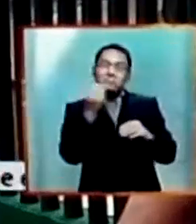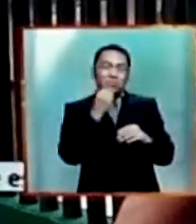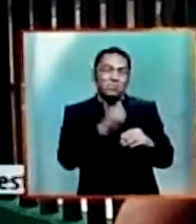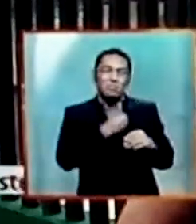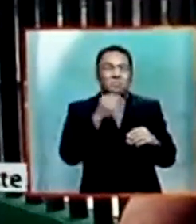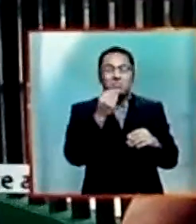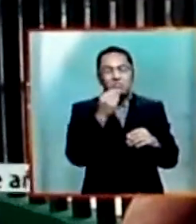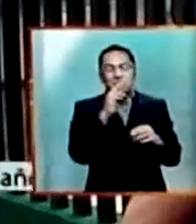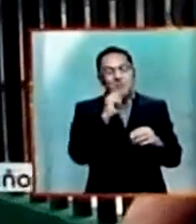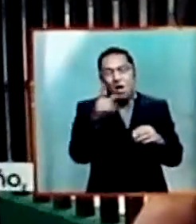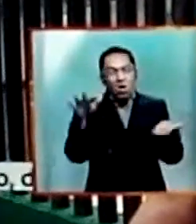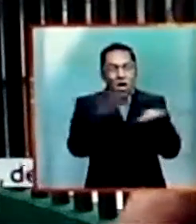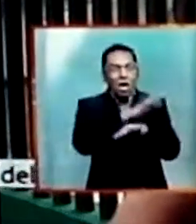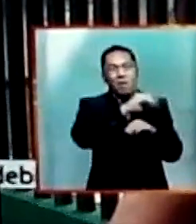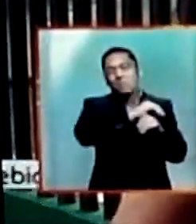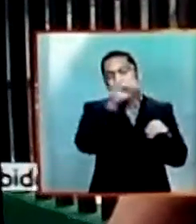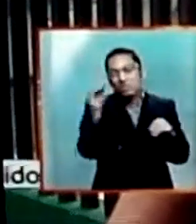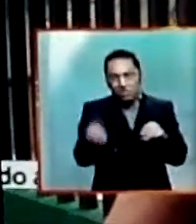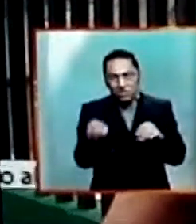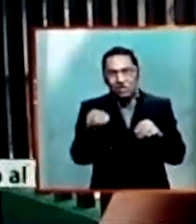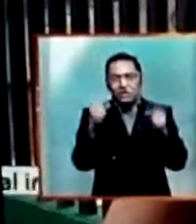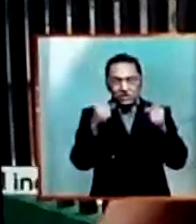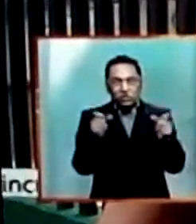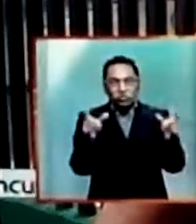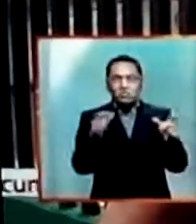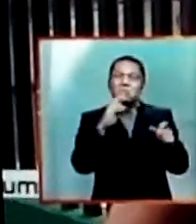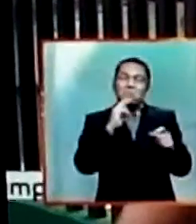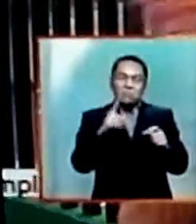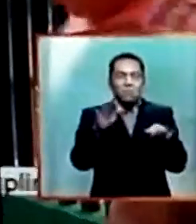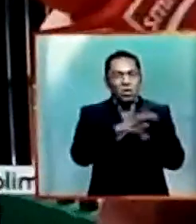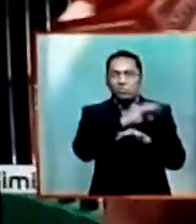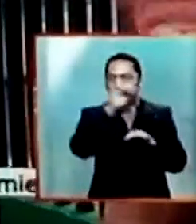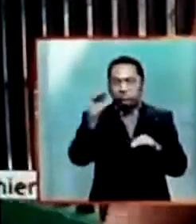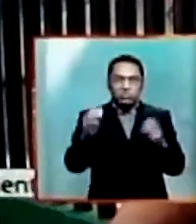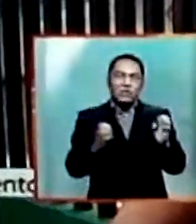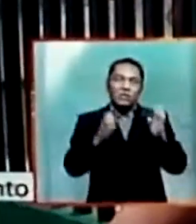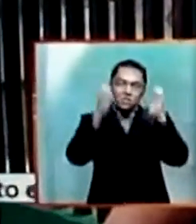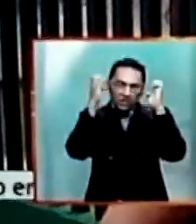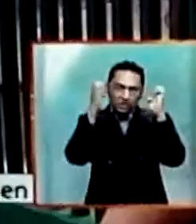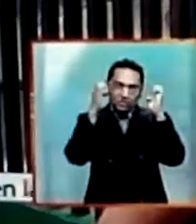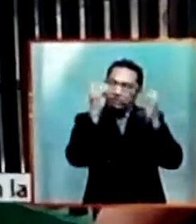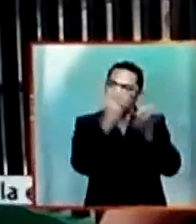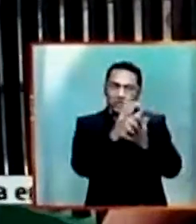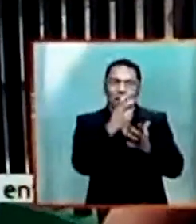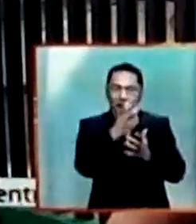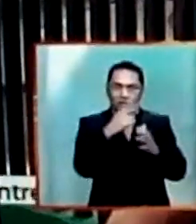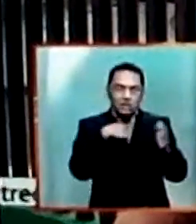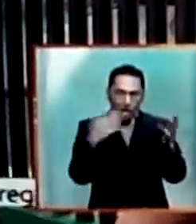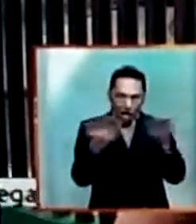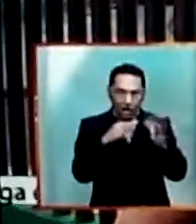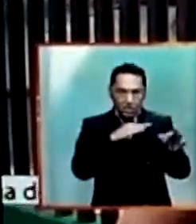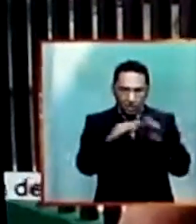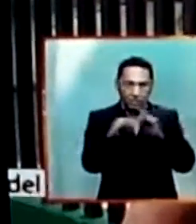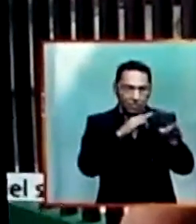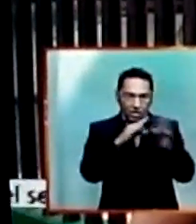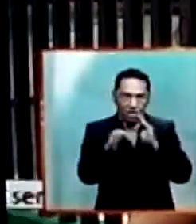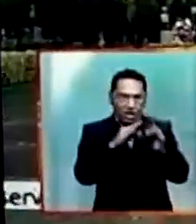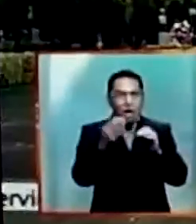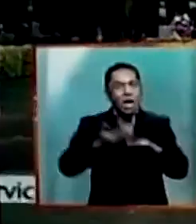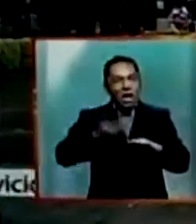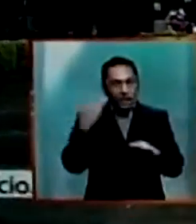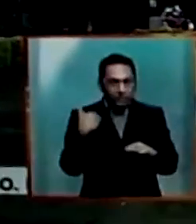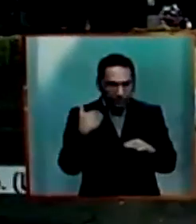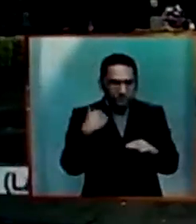pues tendríamos que desocupar de inmediato la torre. Y es lo que se está haciendo. Estamos trabajando de forma